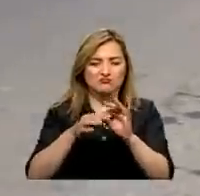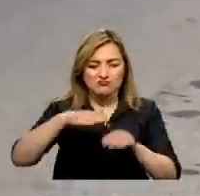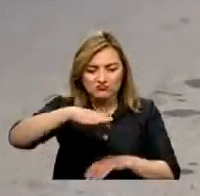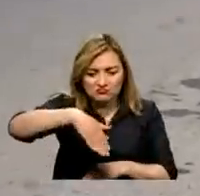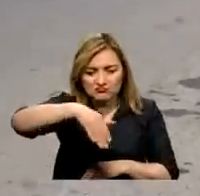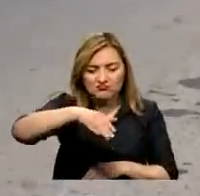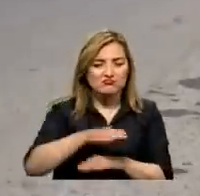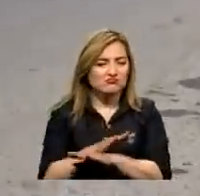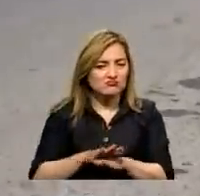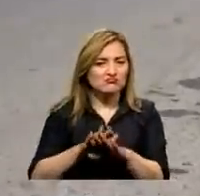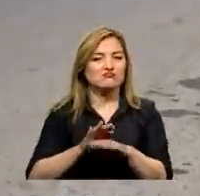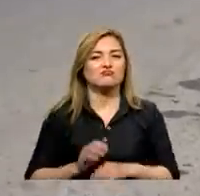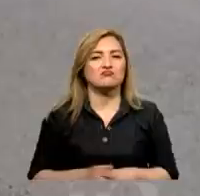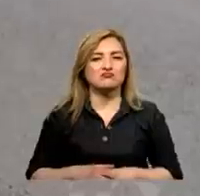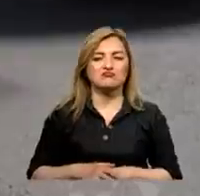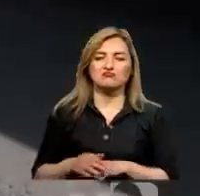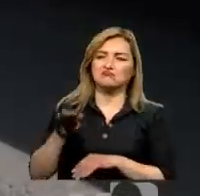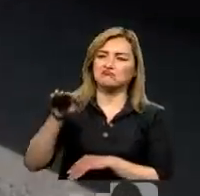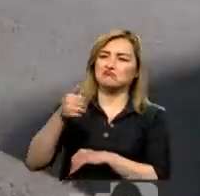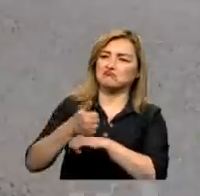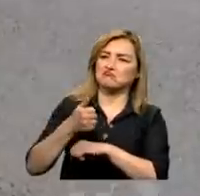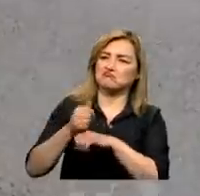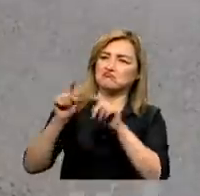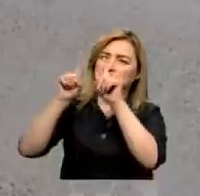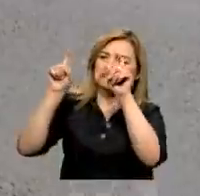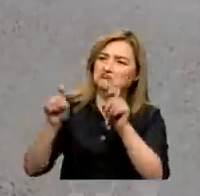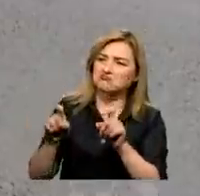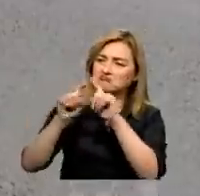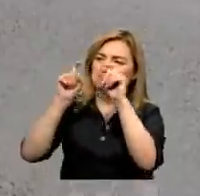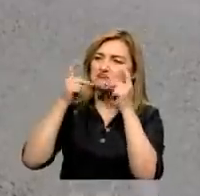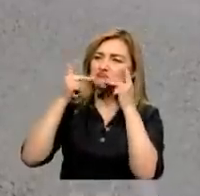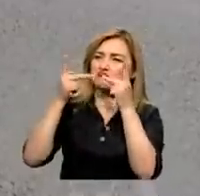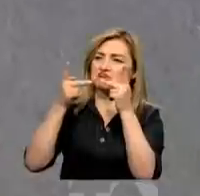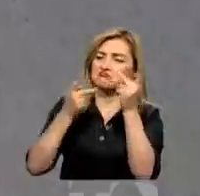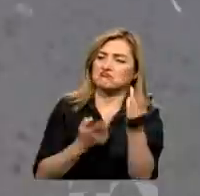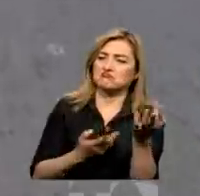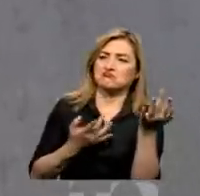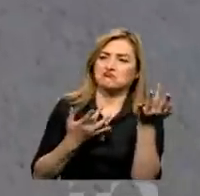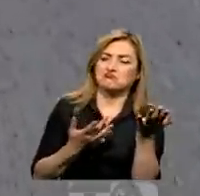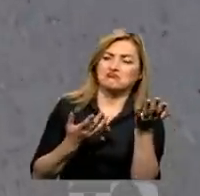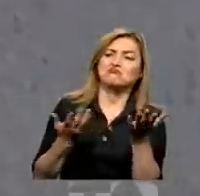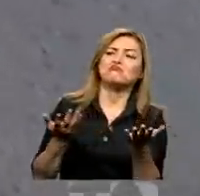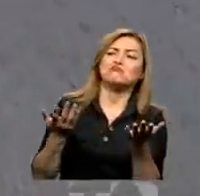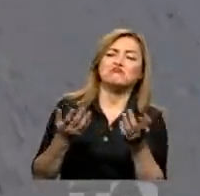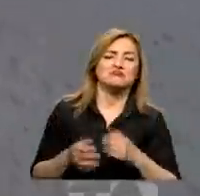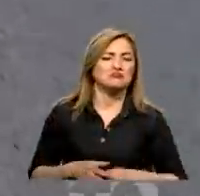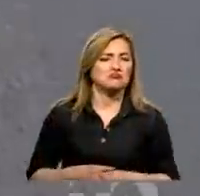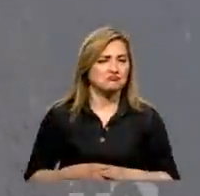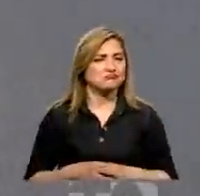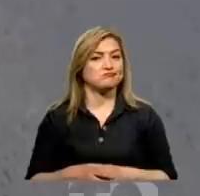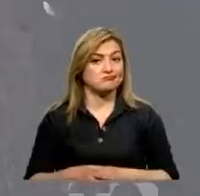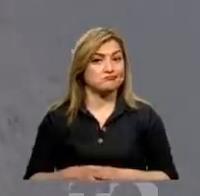la intervención incompleta, buscamos la respuesta de las autoridades de la empresa pública Metropolitana de Movilidad y Obras Públicas.